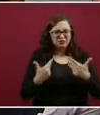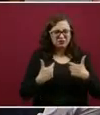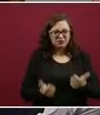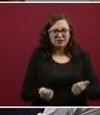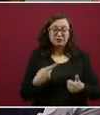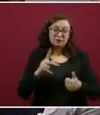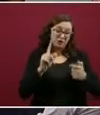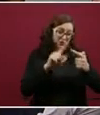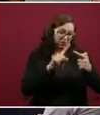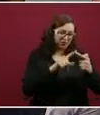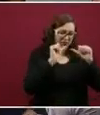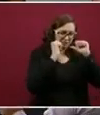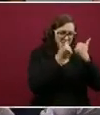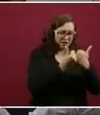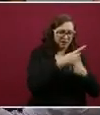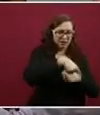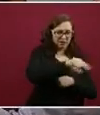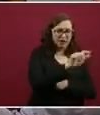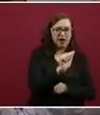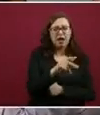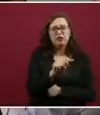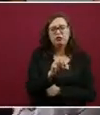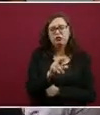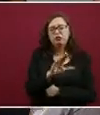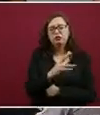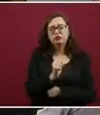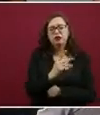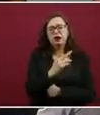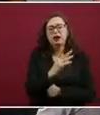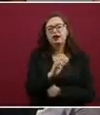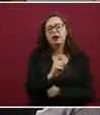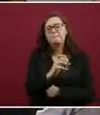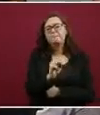Antorcha Campesina. Sí. Gracias, presidente. Mire, se están